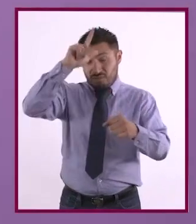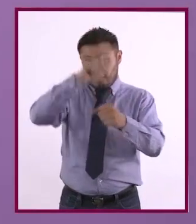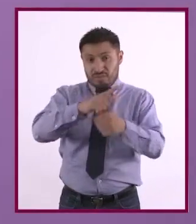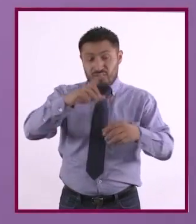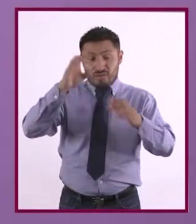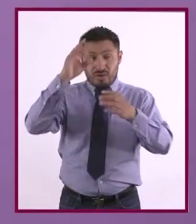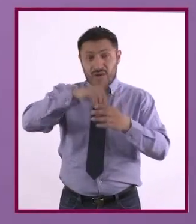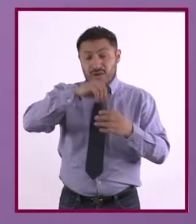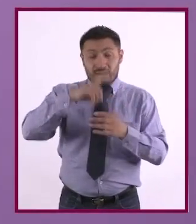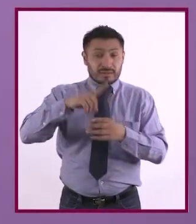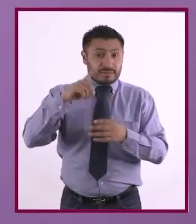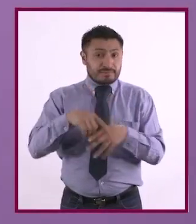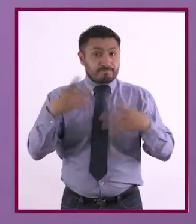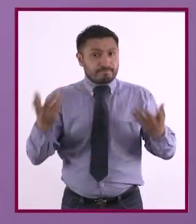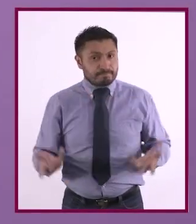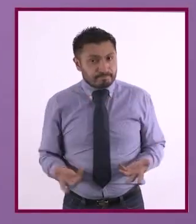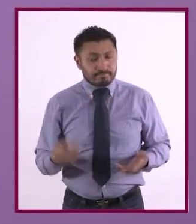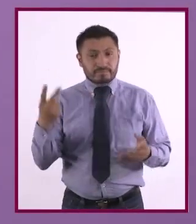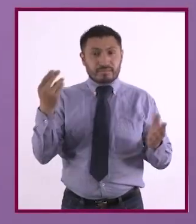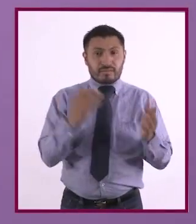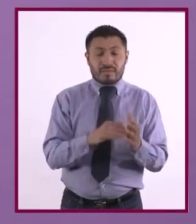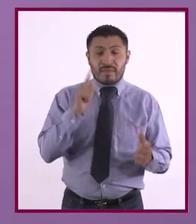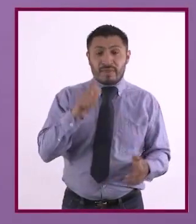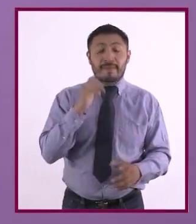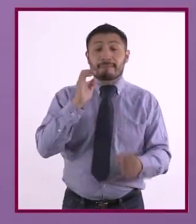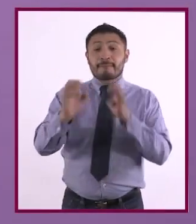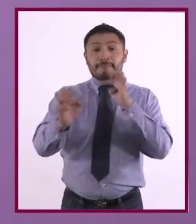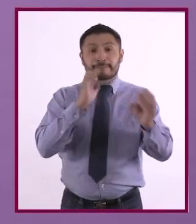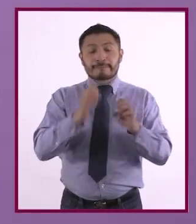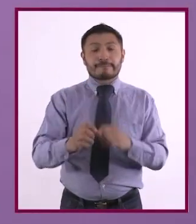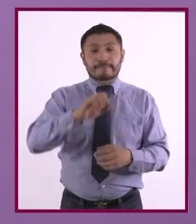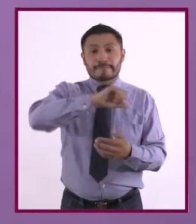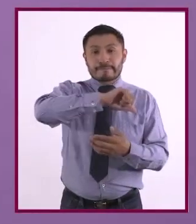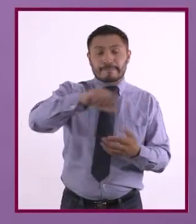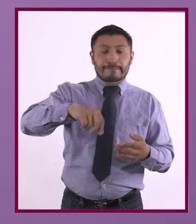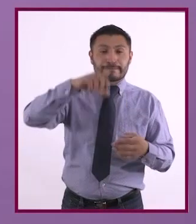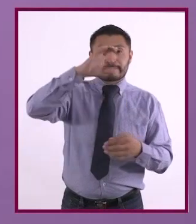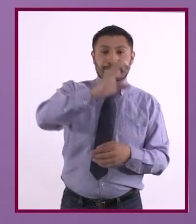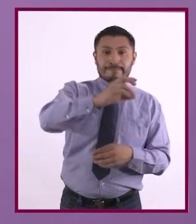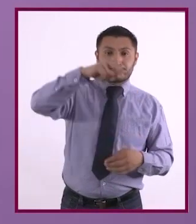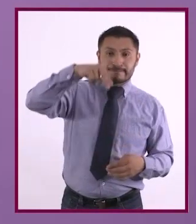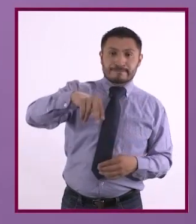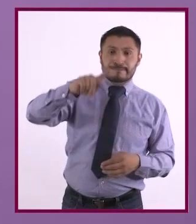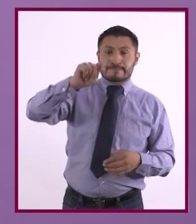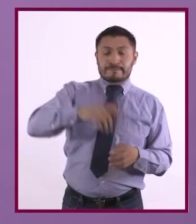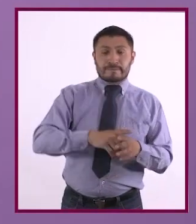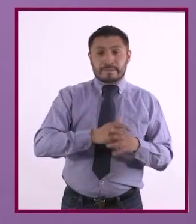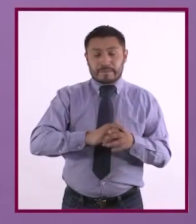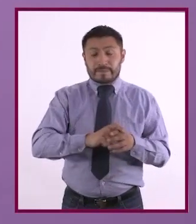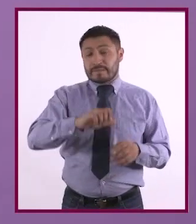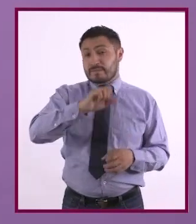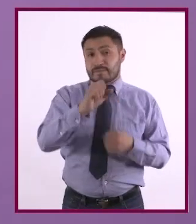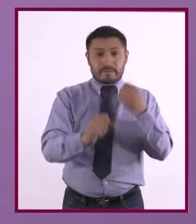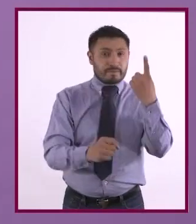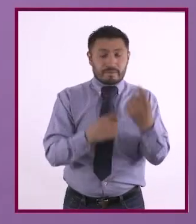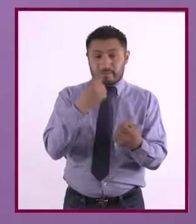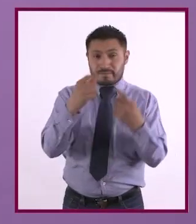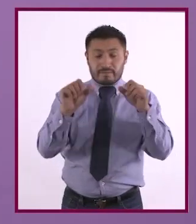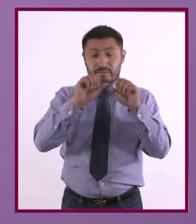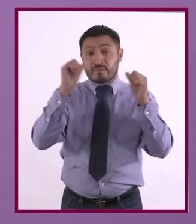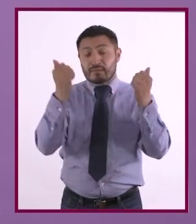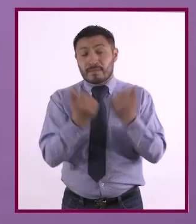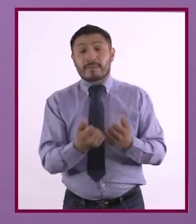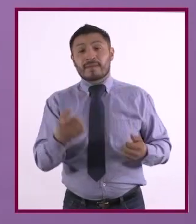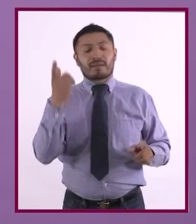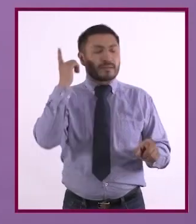órganos. Una encuesta realizada en 2017 por el Centro Nacional de Trasplantes y algunas ONG encontró que la principal